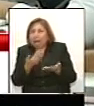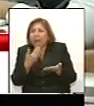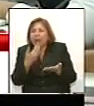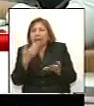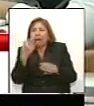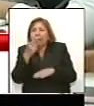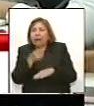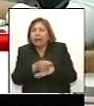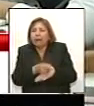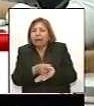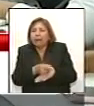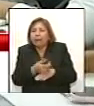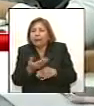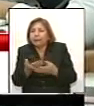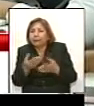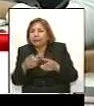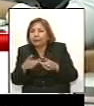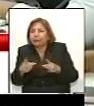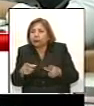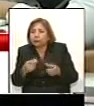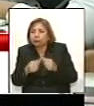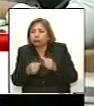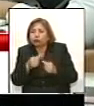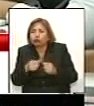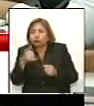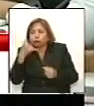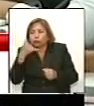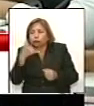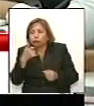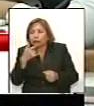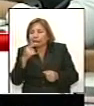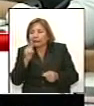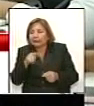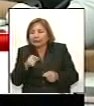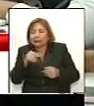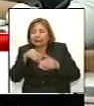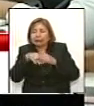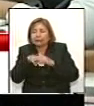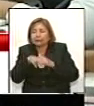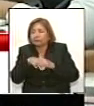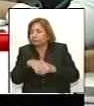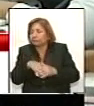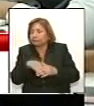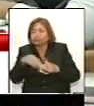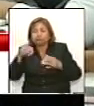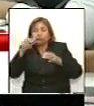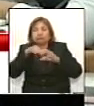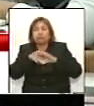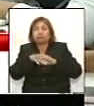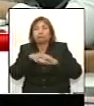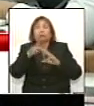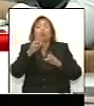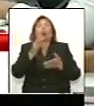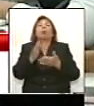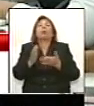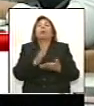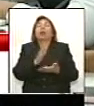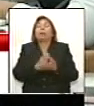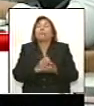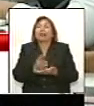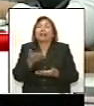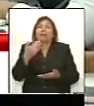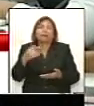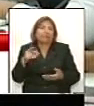delito el número a geolocalizar esté inmerso en un caso